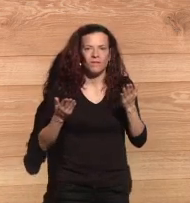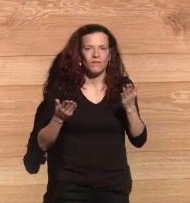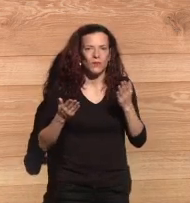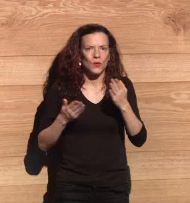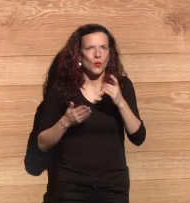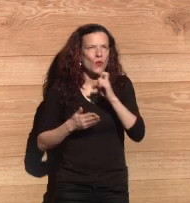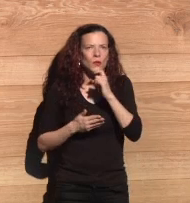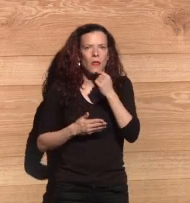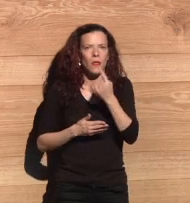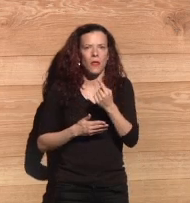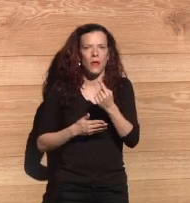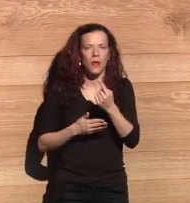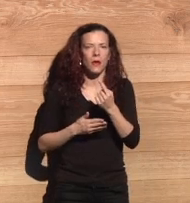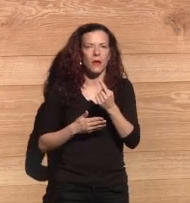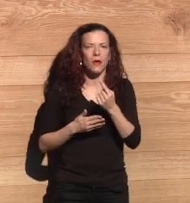¿cómo se dice?